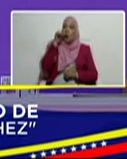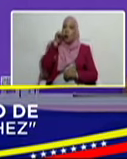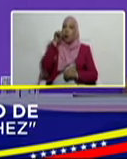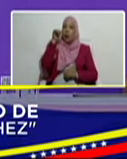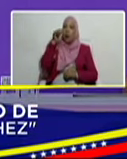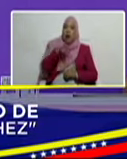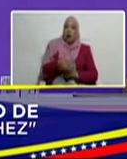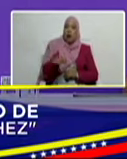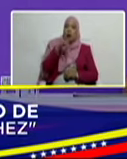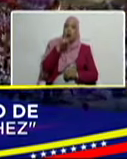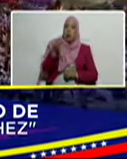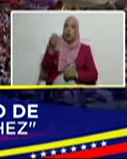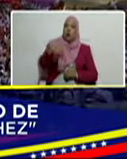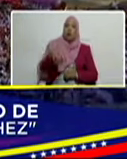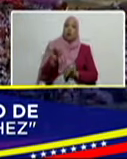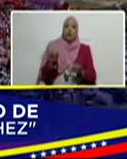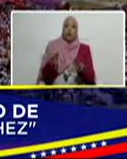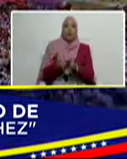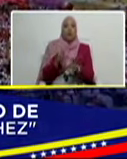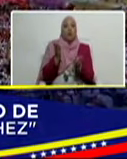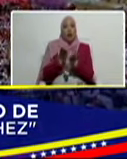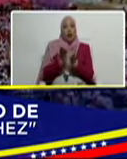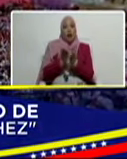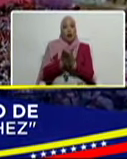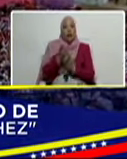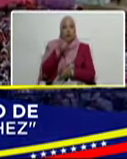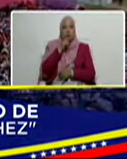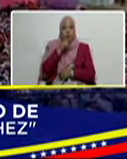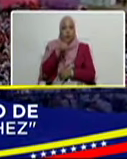Por acá está Luisa Cáceres de Arismendi.